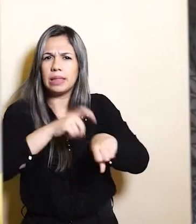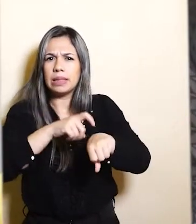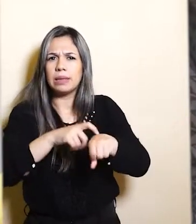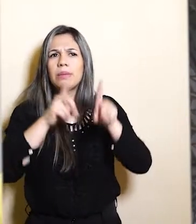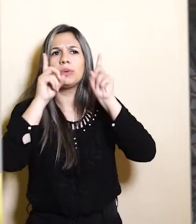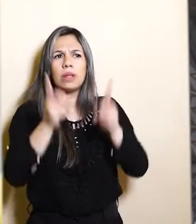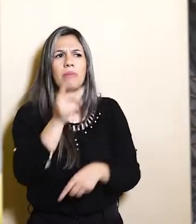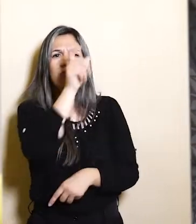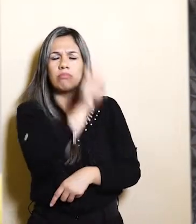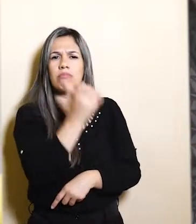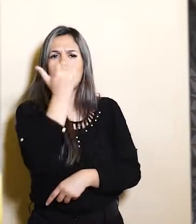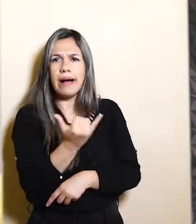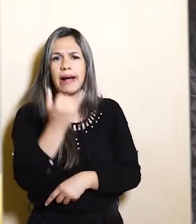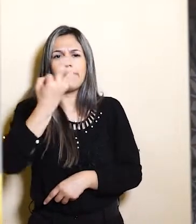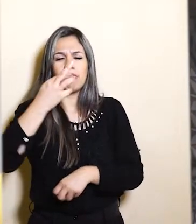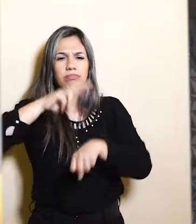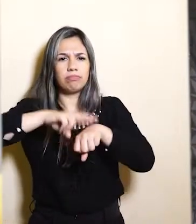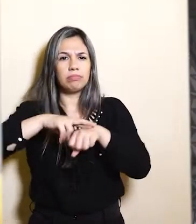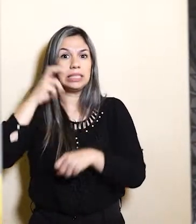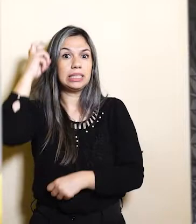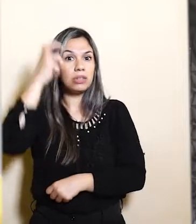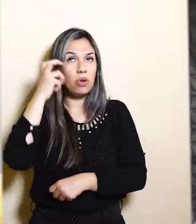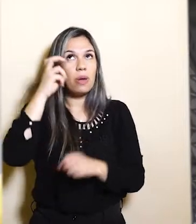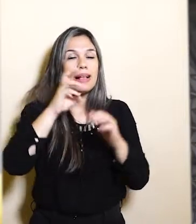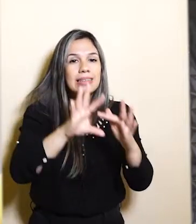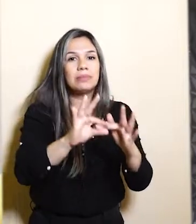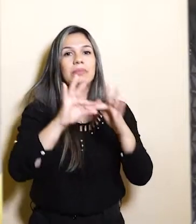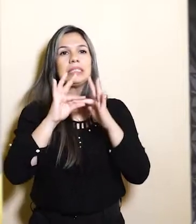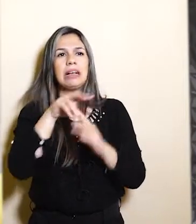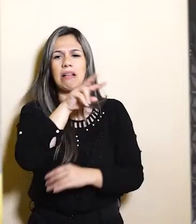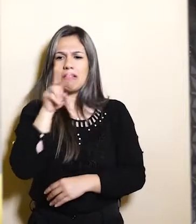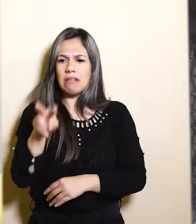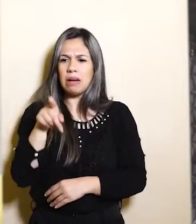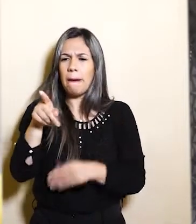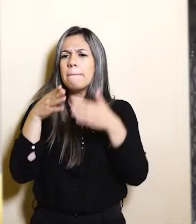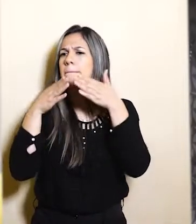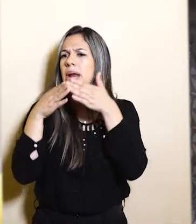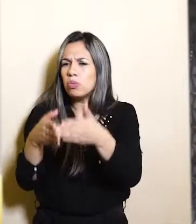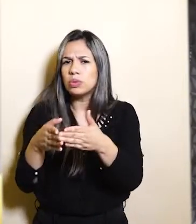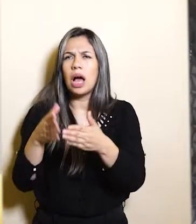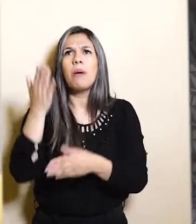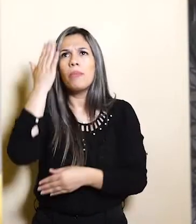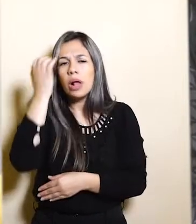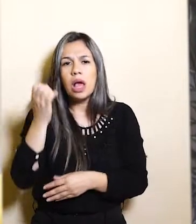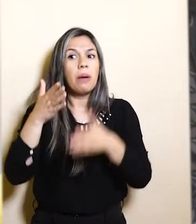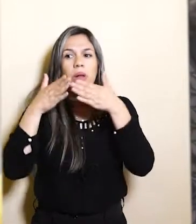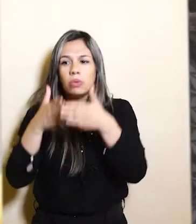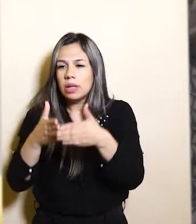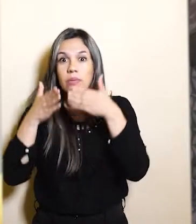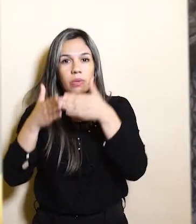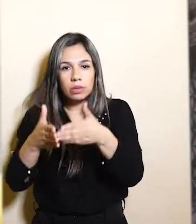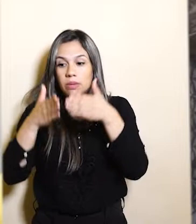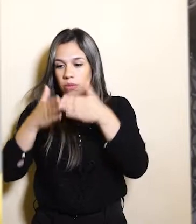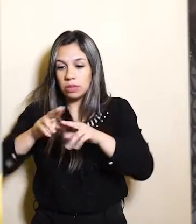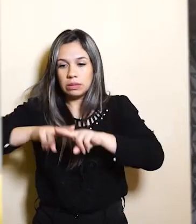personal psicológico de psicología especializado que revictimiza porque les están preguntando una y otra vez. No tienen